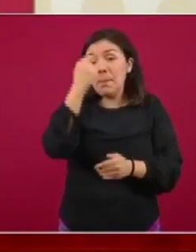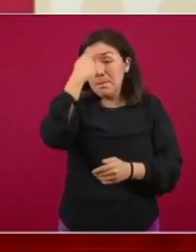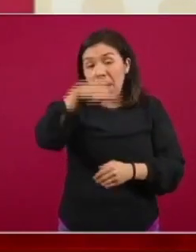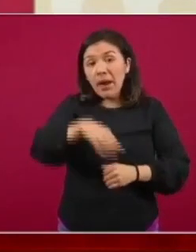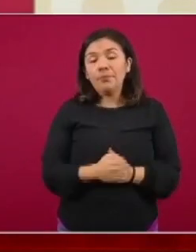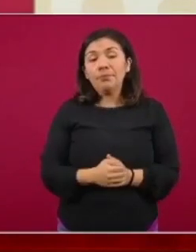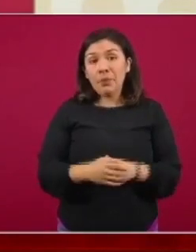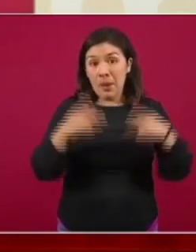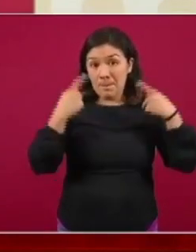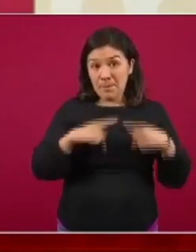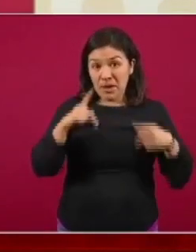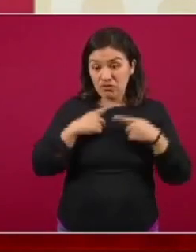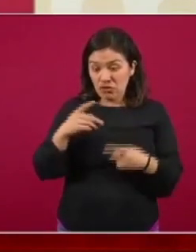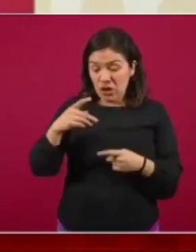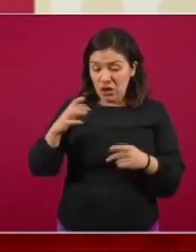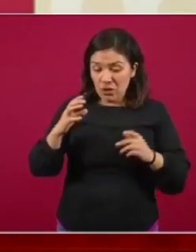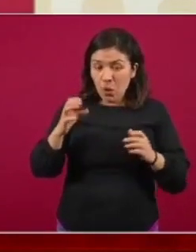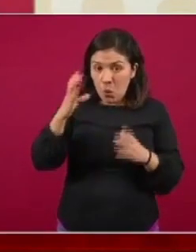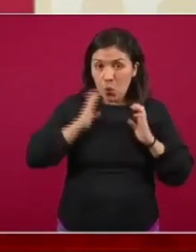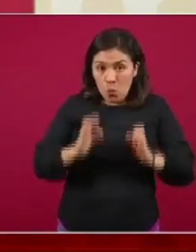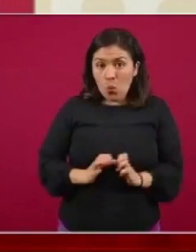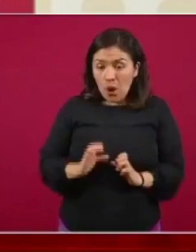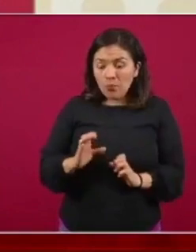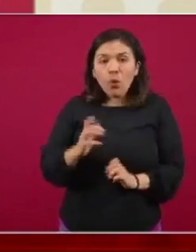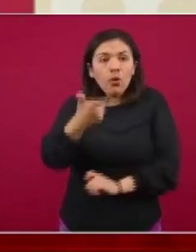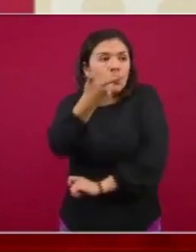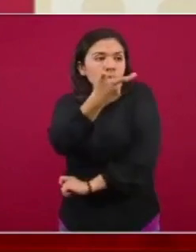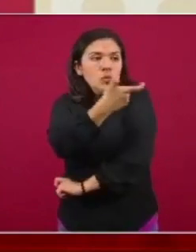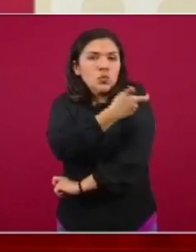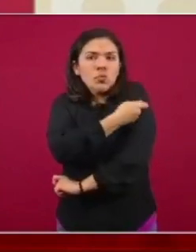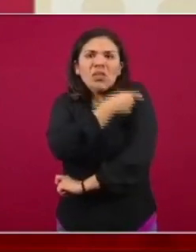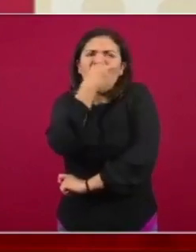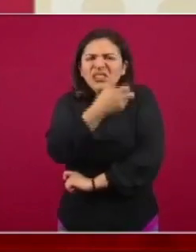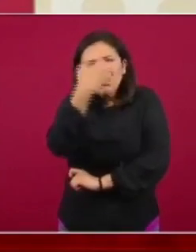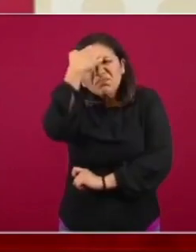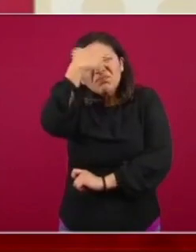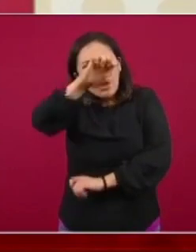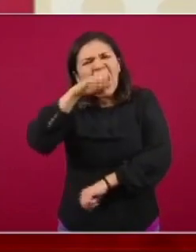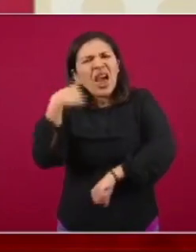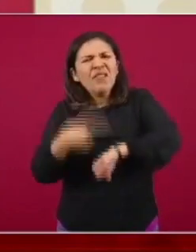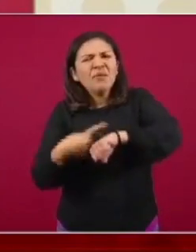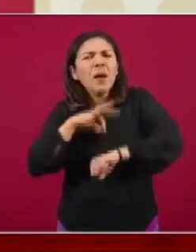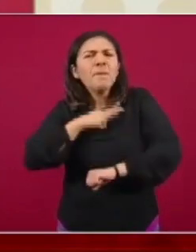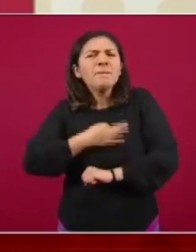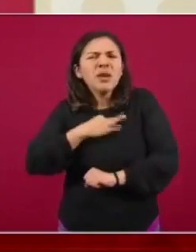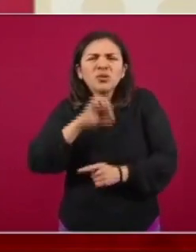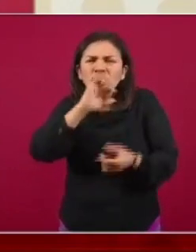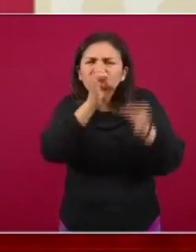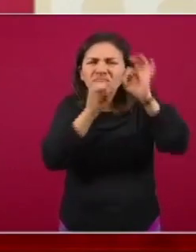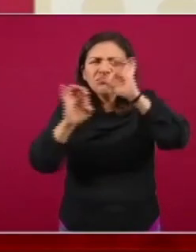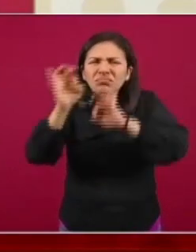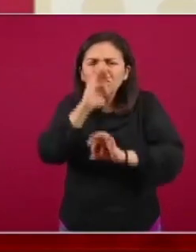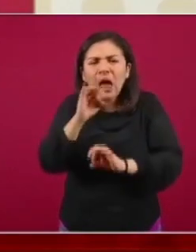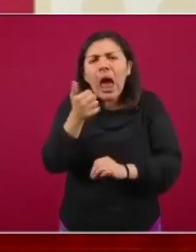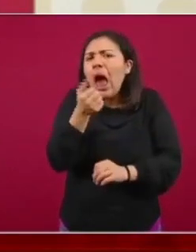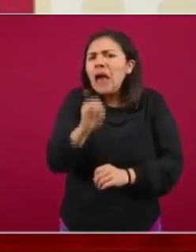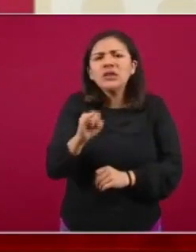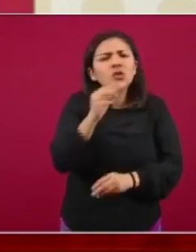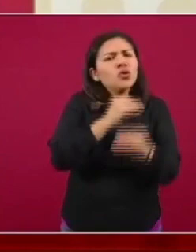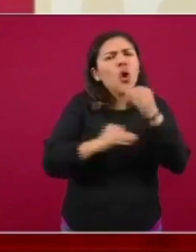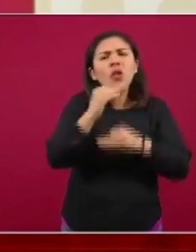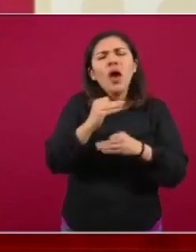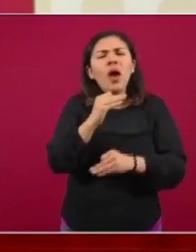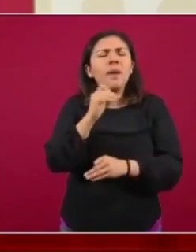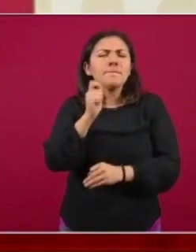exponer al organismo a esta partícula extraña, ¿no? Que es la partícula. Casi todas las vacunas están hechas